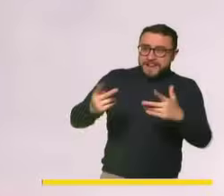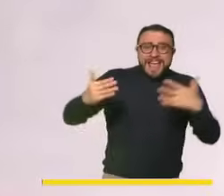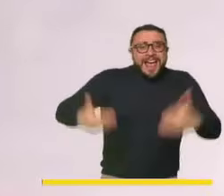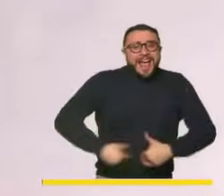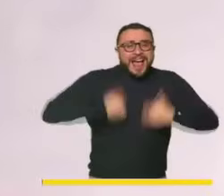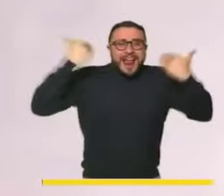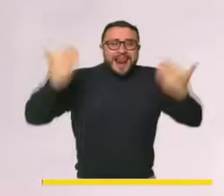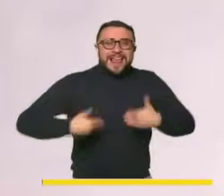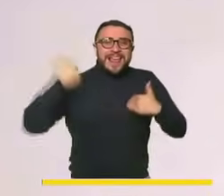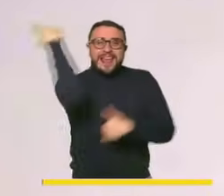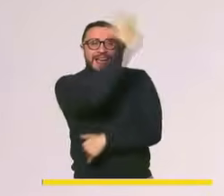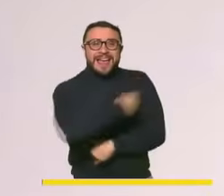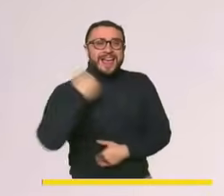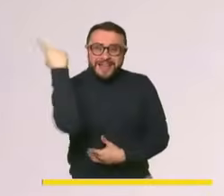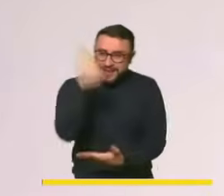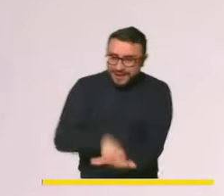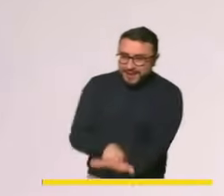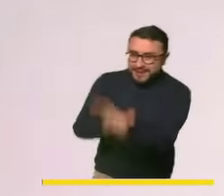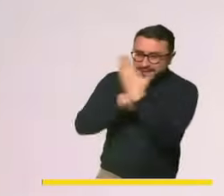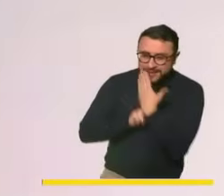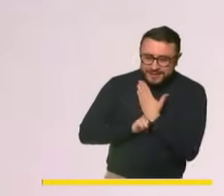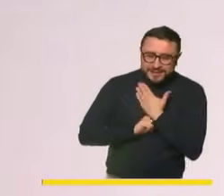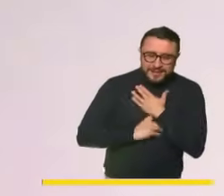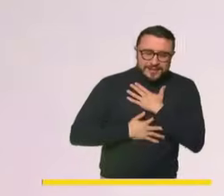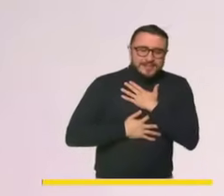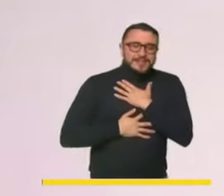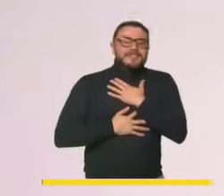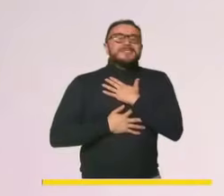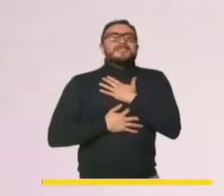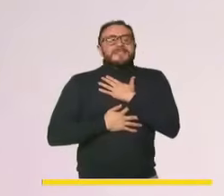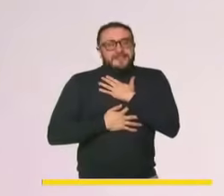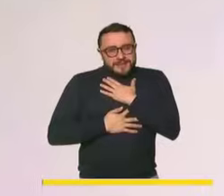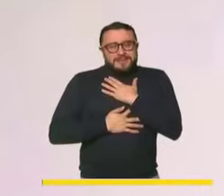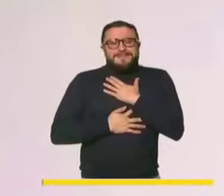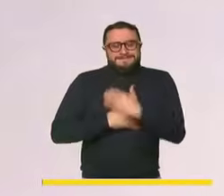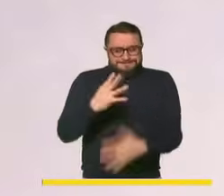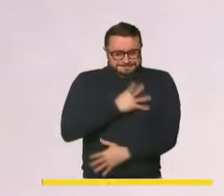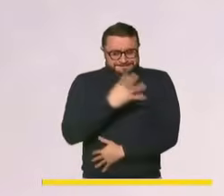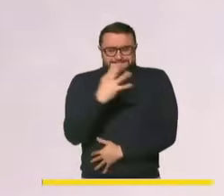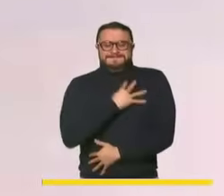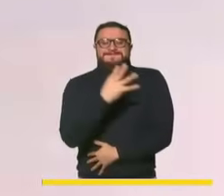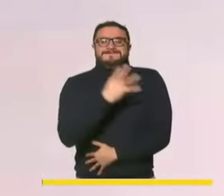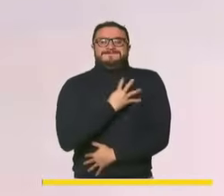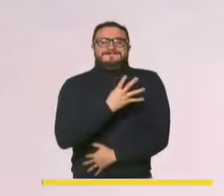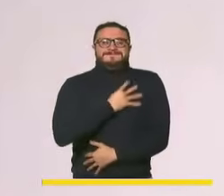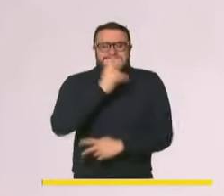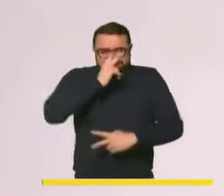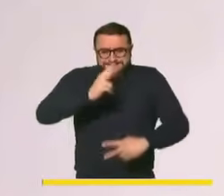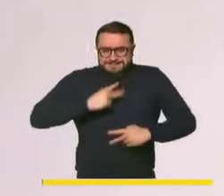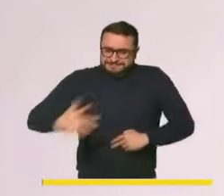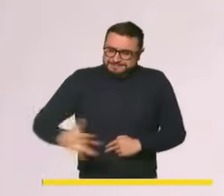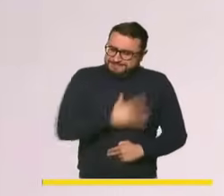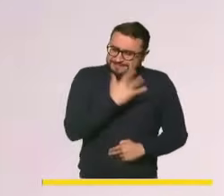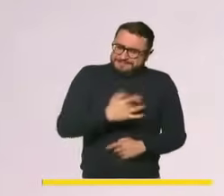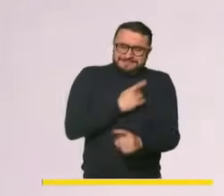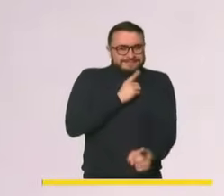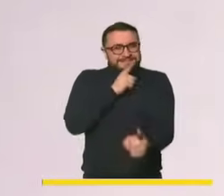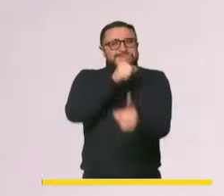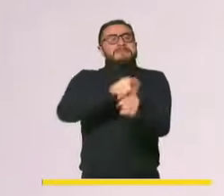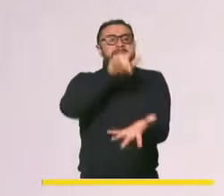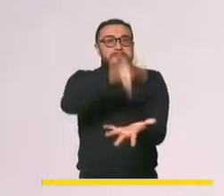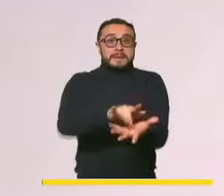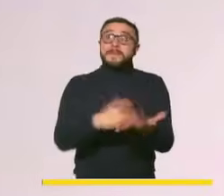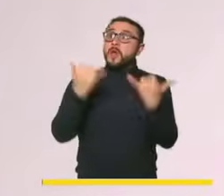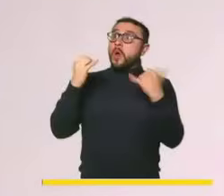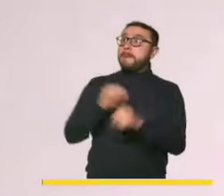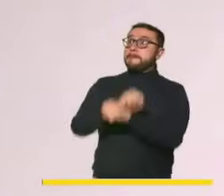rostro indudablemente es halagador. Para eso venimos. Esta mañana